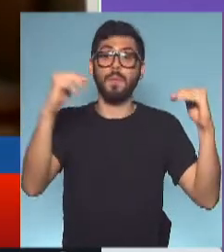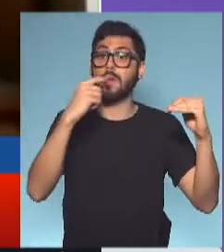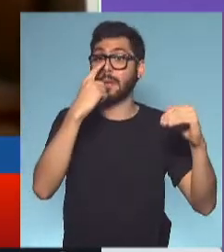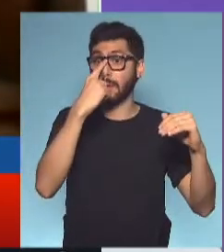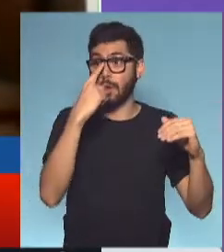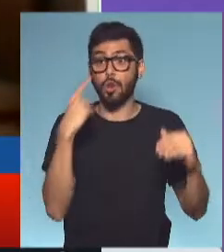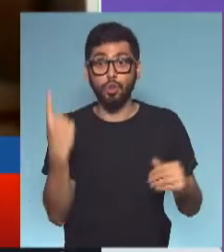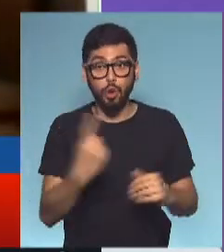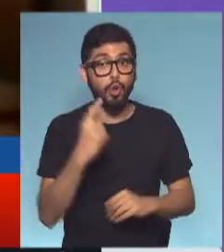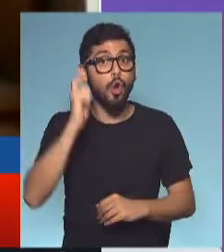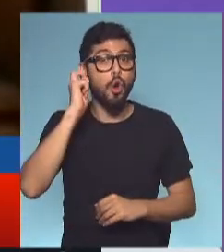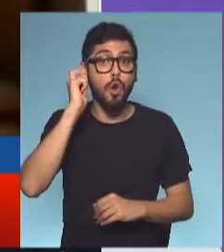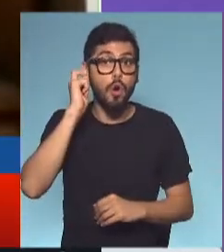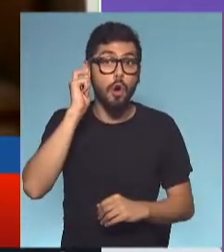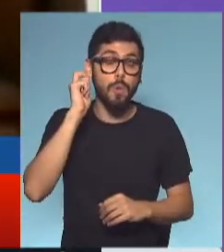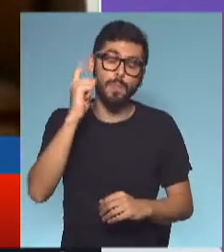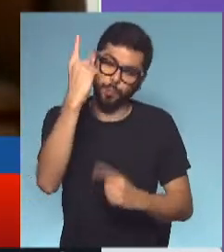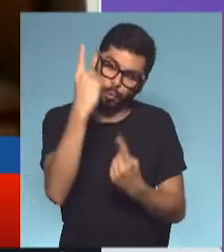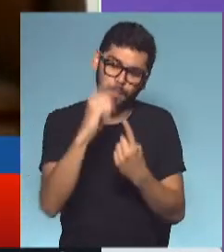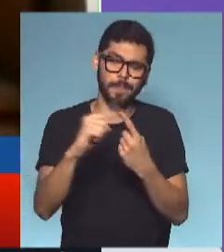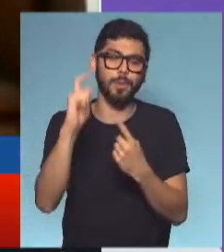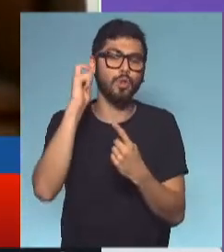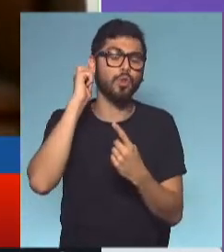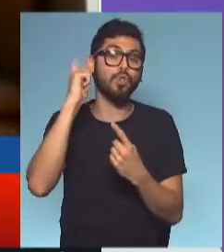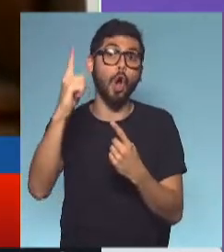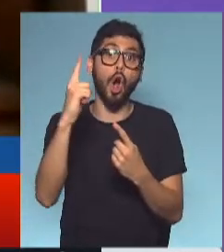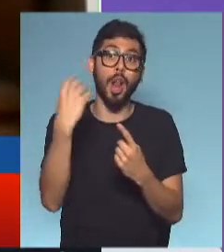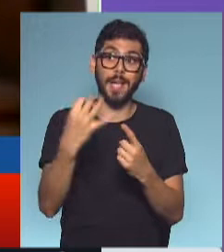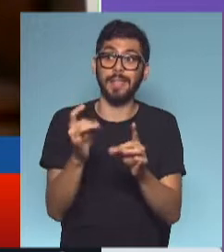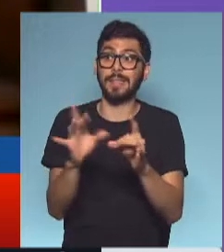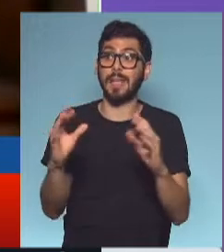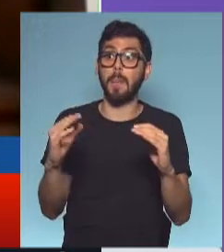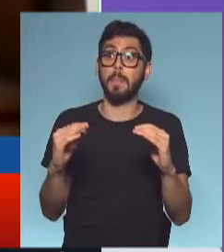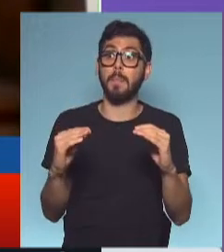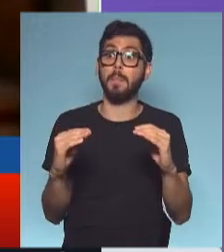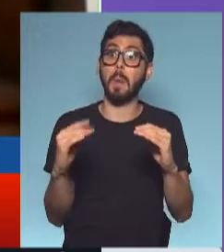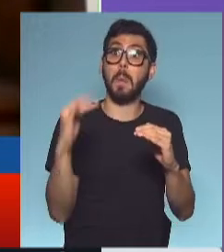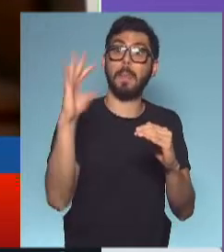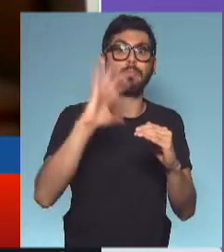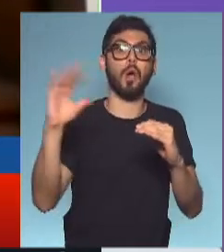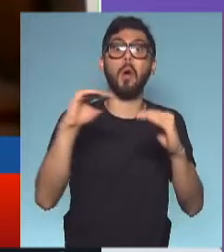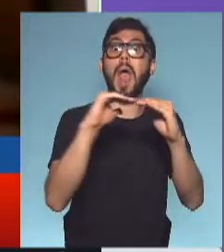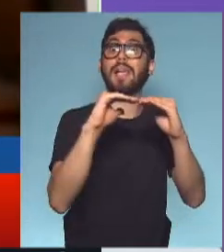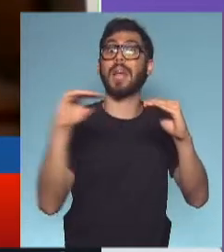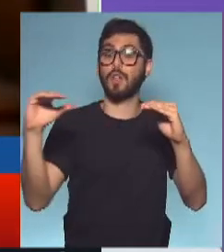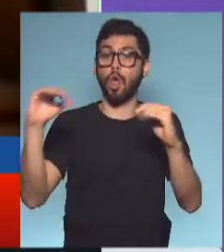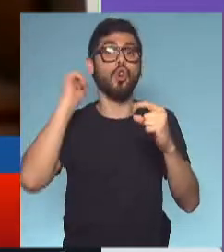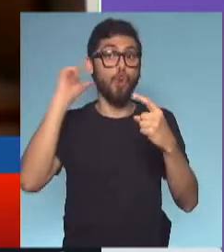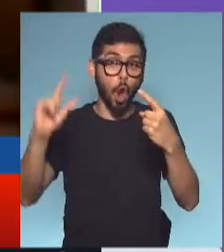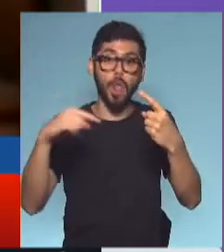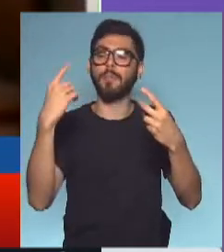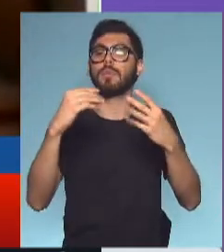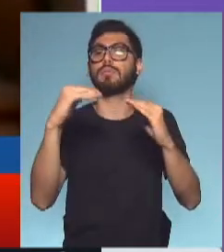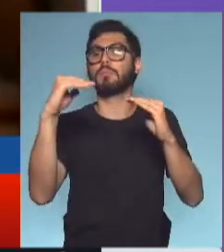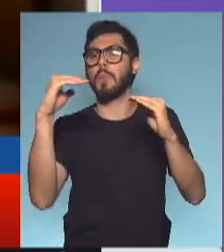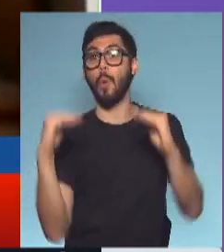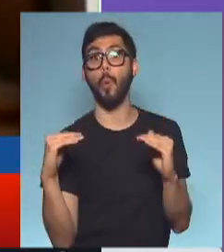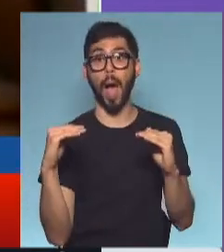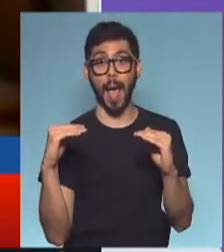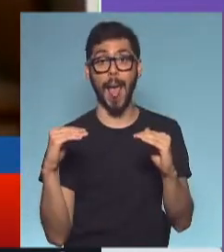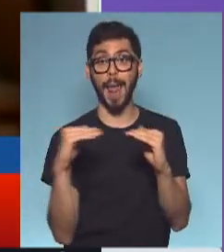lograr, primero, evitar que aumenten los casos, después estabilizarlos y después que bajen de manera importante,